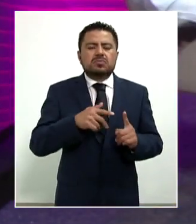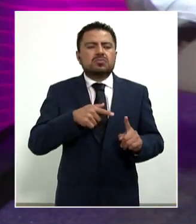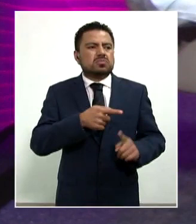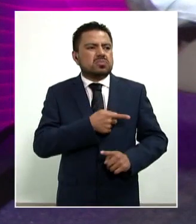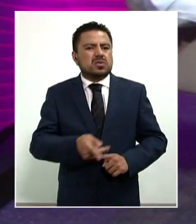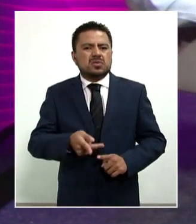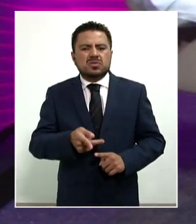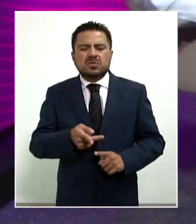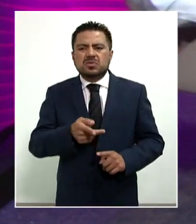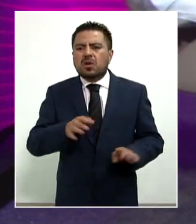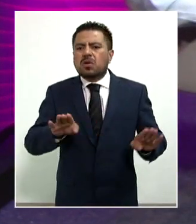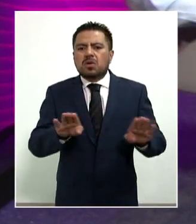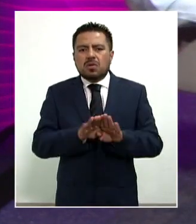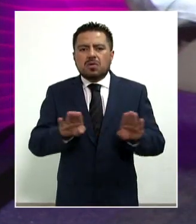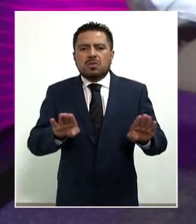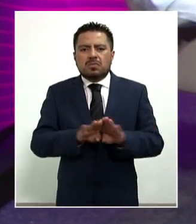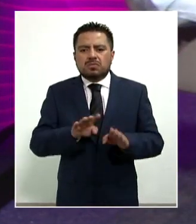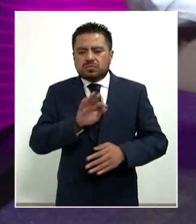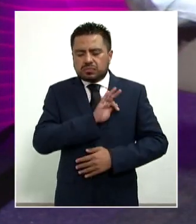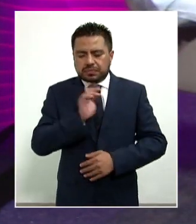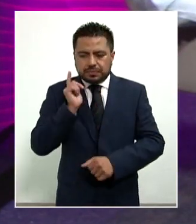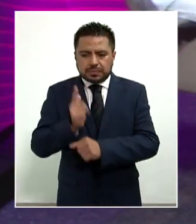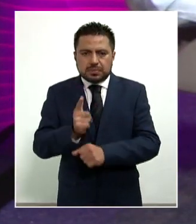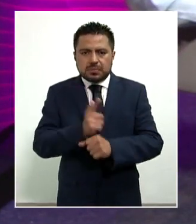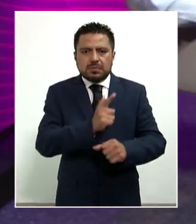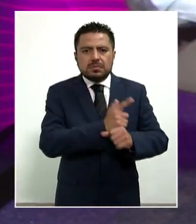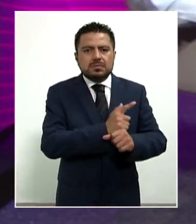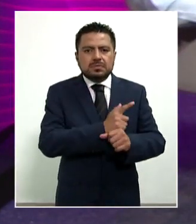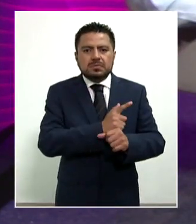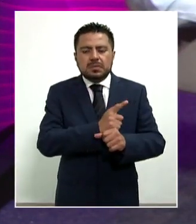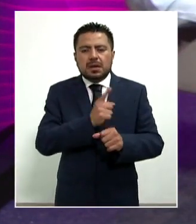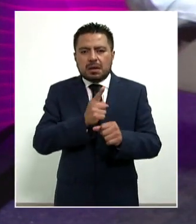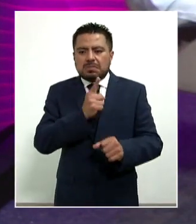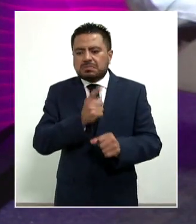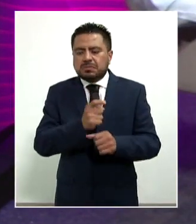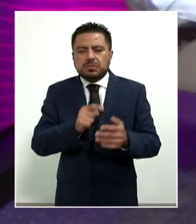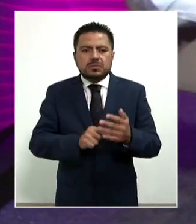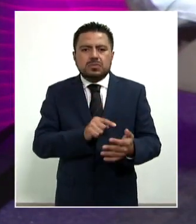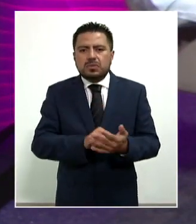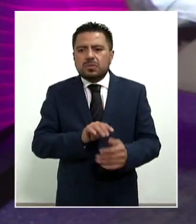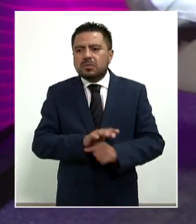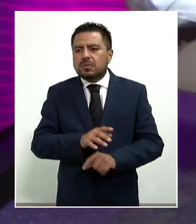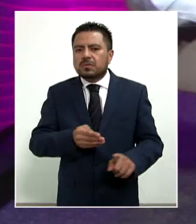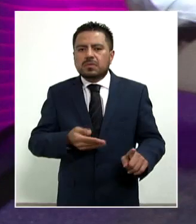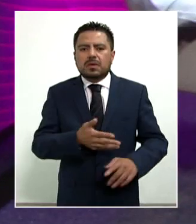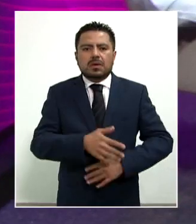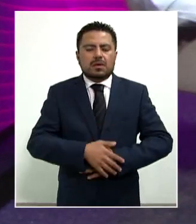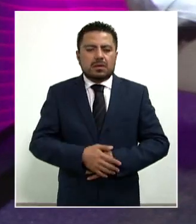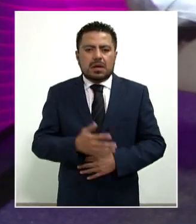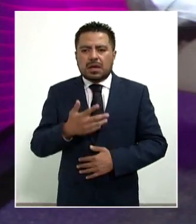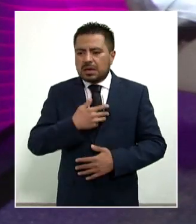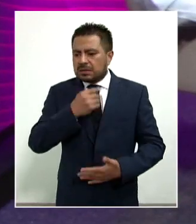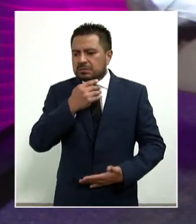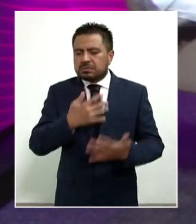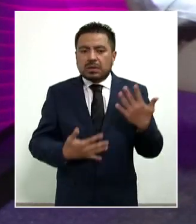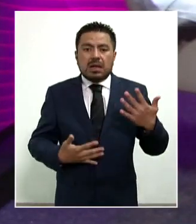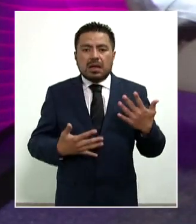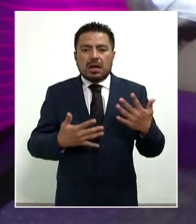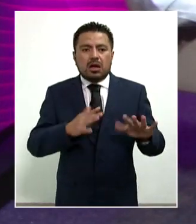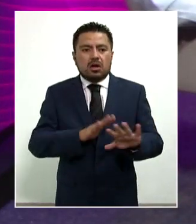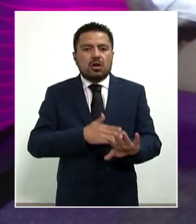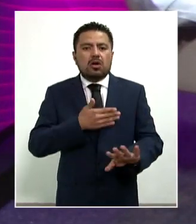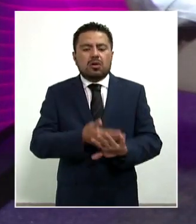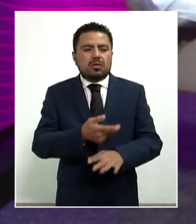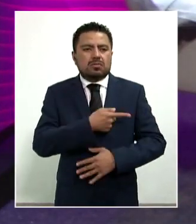pobreza y cómo los podemos detectar en primerísimo lugar? Existen muchos prejuicios en contra de